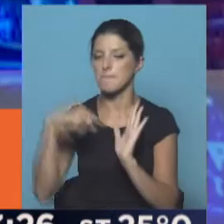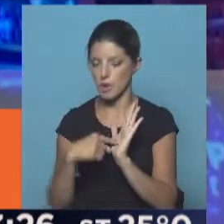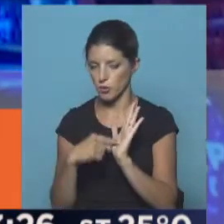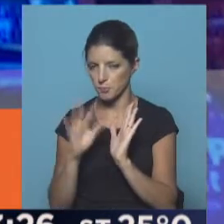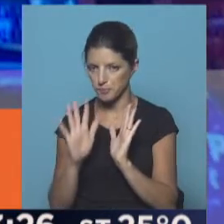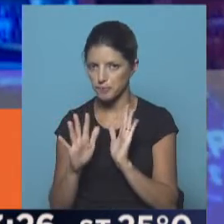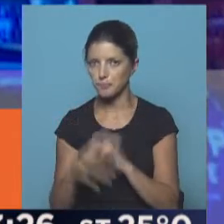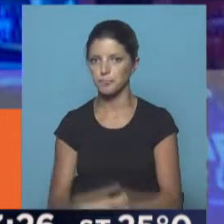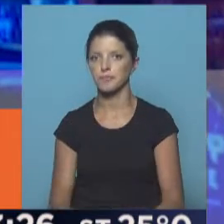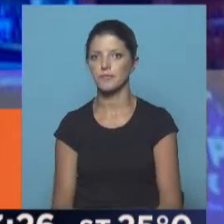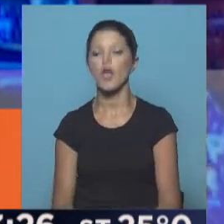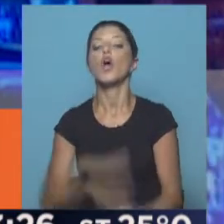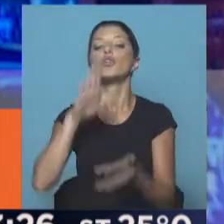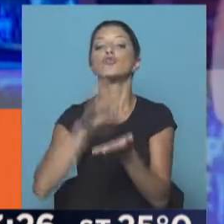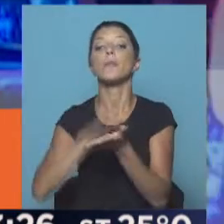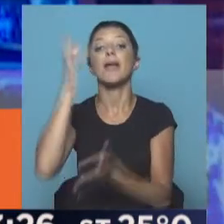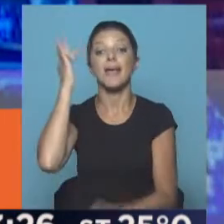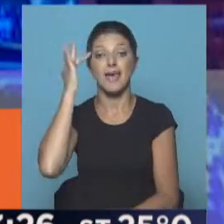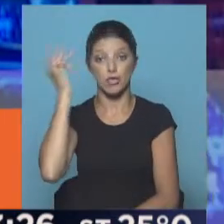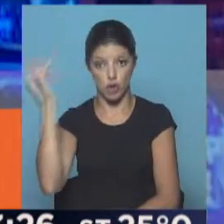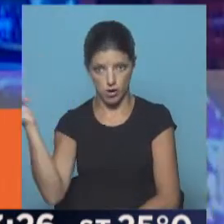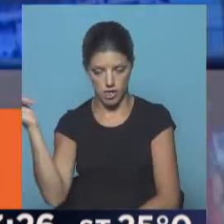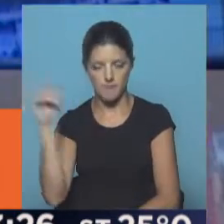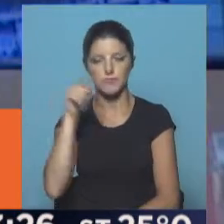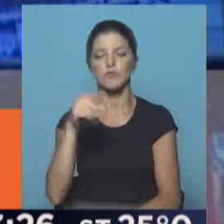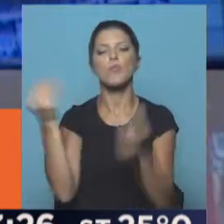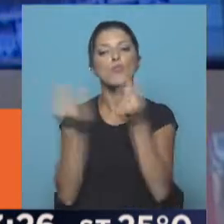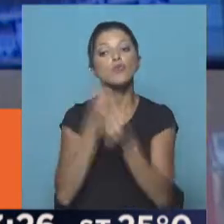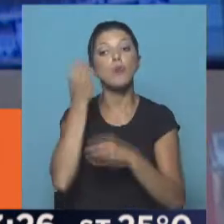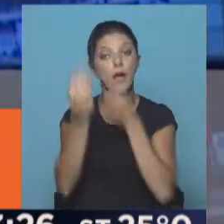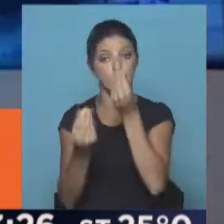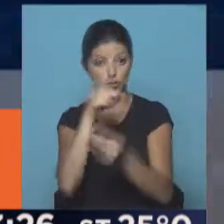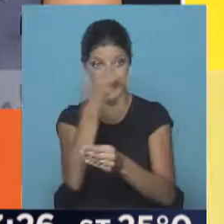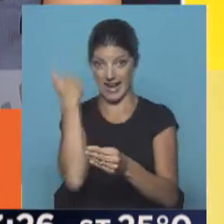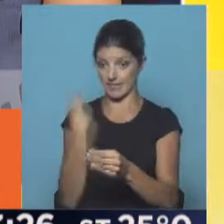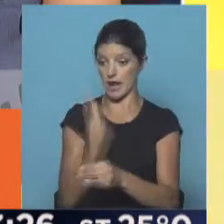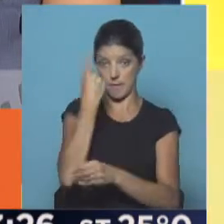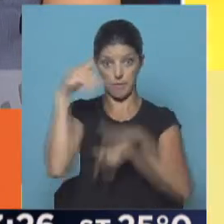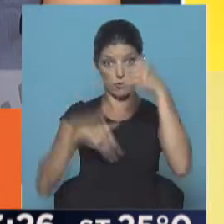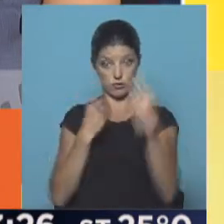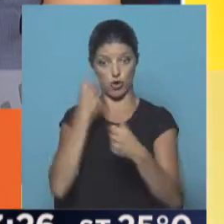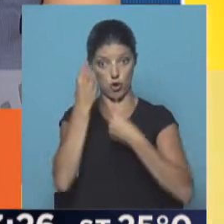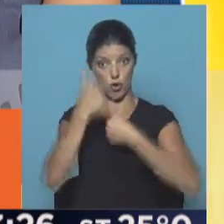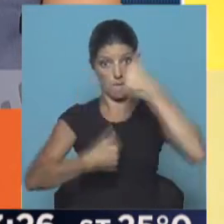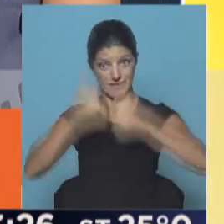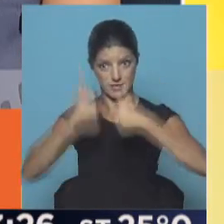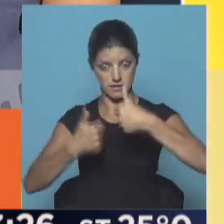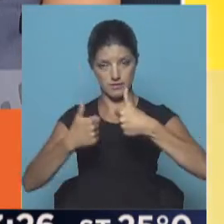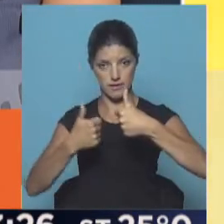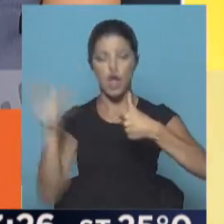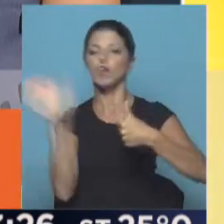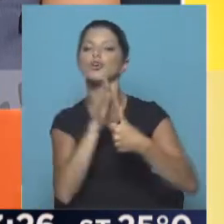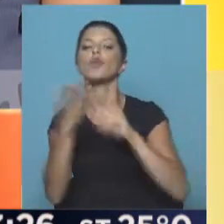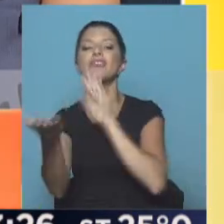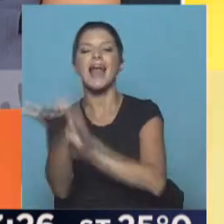plano puramente ideológico, varios de los candidatos con los que Trump compitió en las primarias estaban más corridos a la